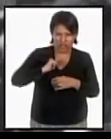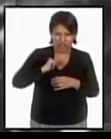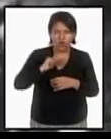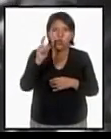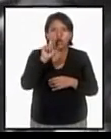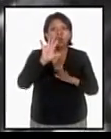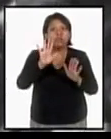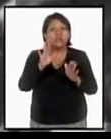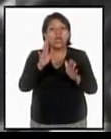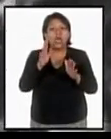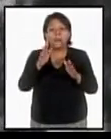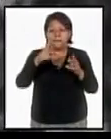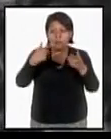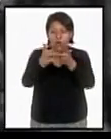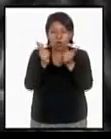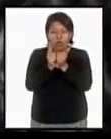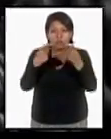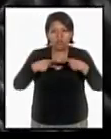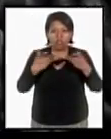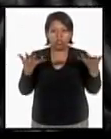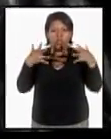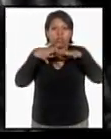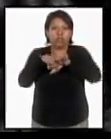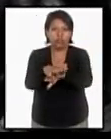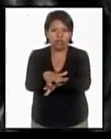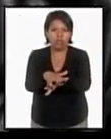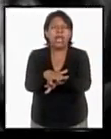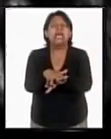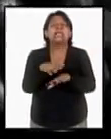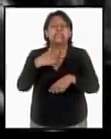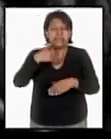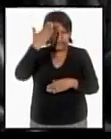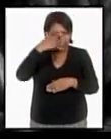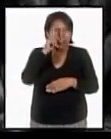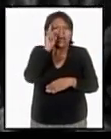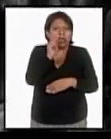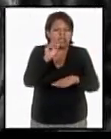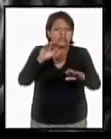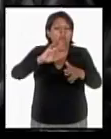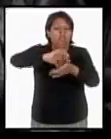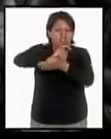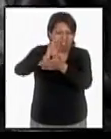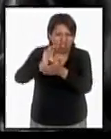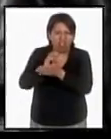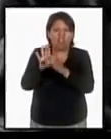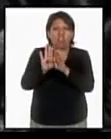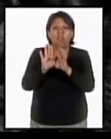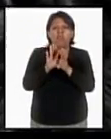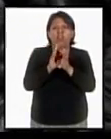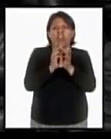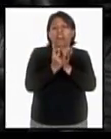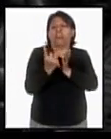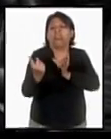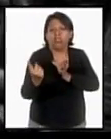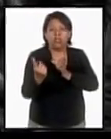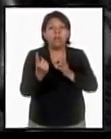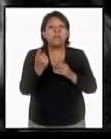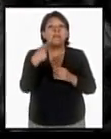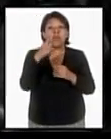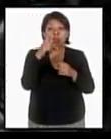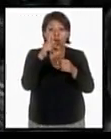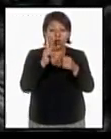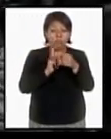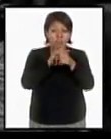hecho mezclada. Es decir, sí había nociones de discriminación, sí había nociones de segregación, pero el color de la piel no había tenido